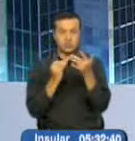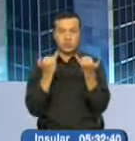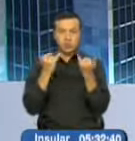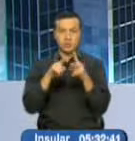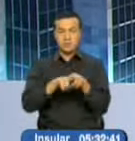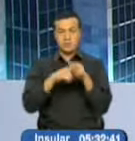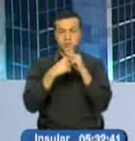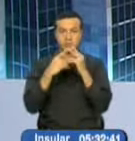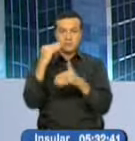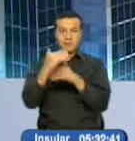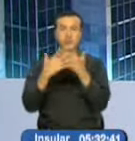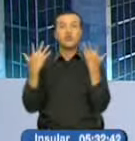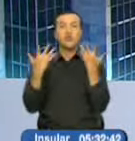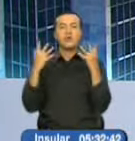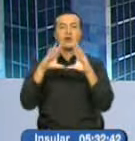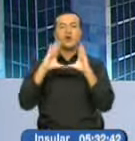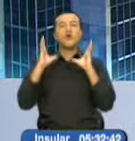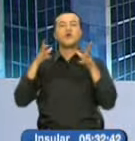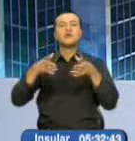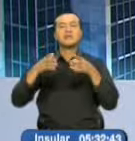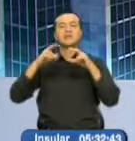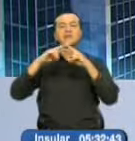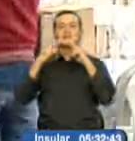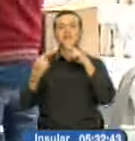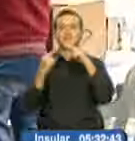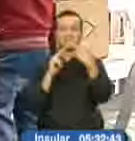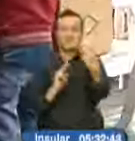este proceso en el Coliseo General Rumiñahui.